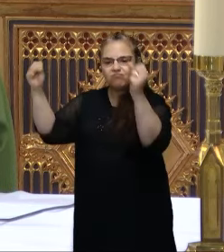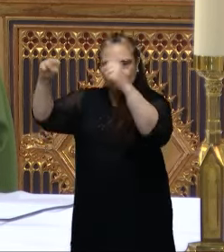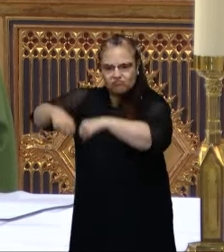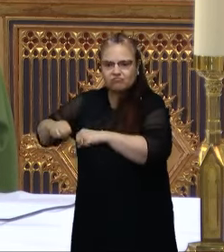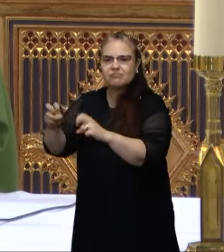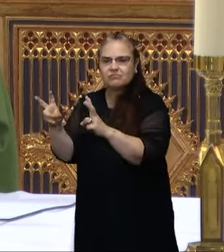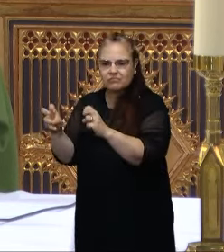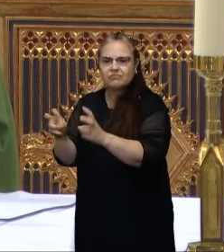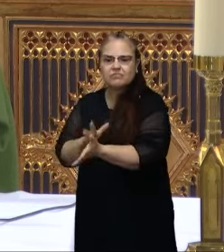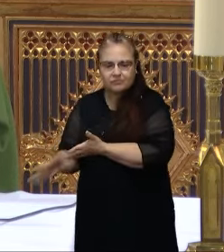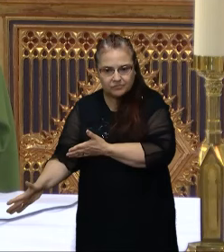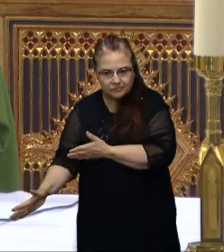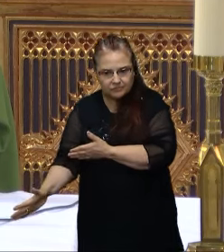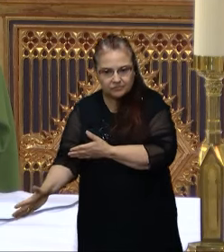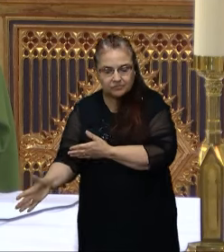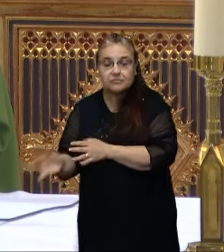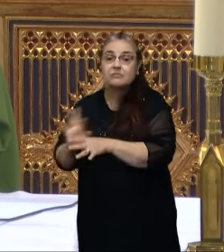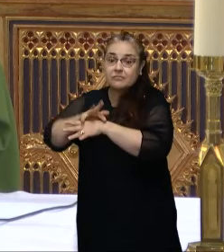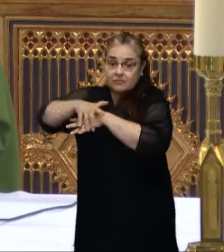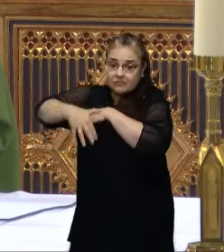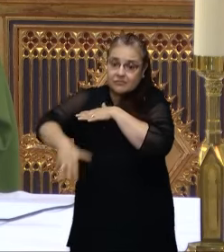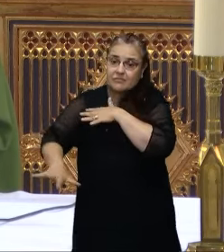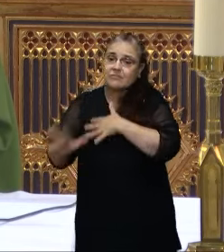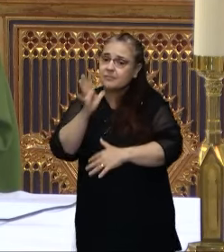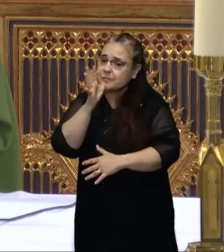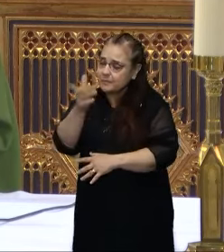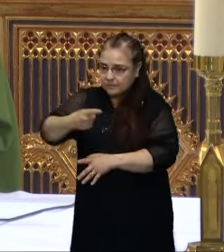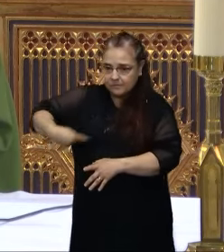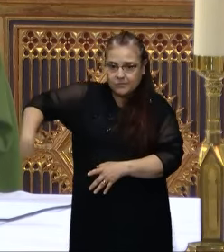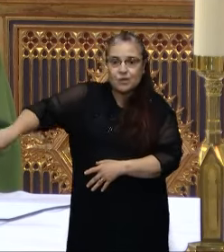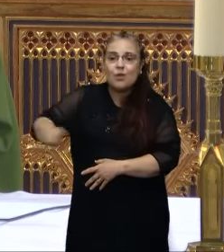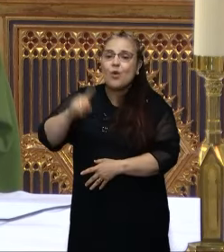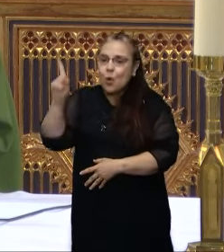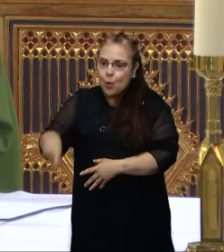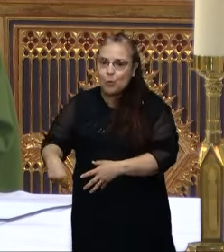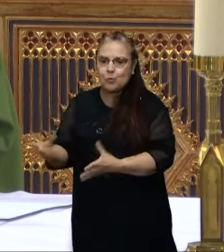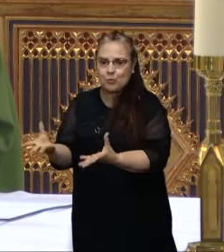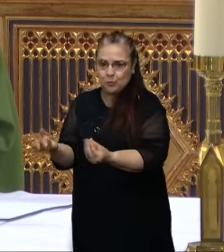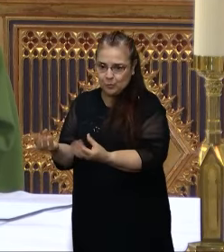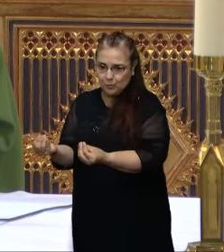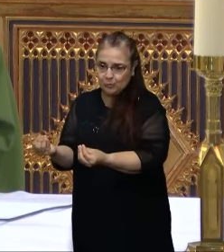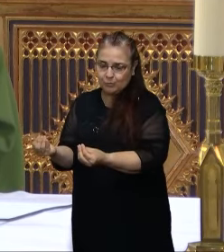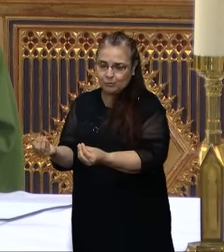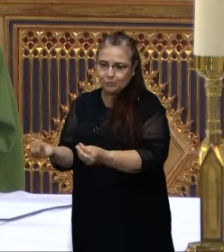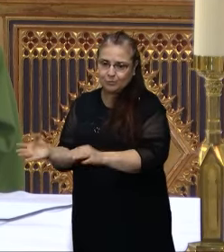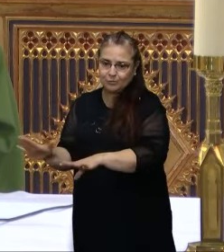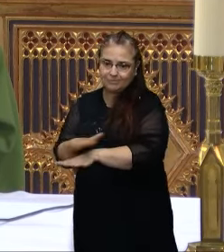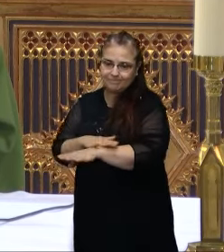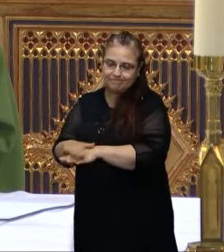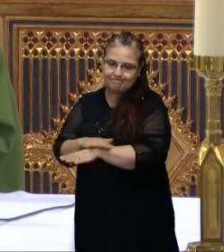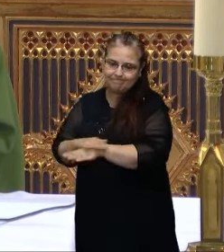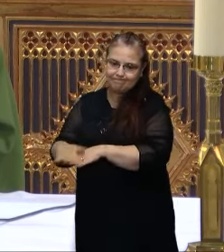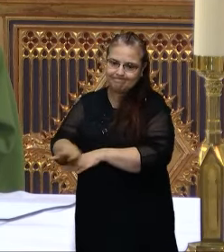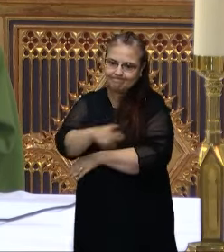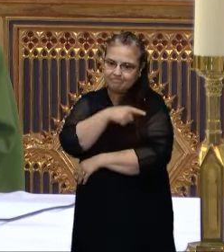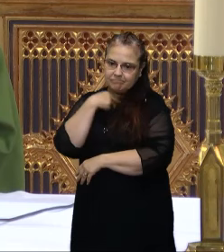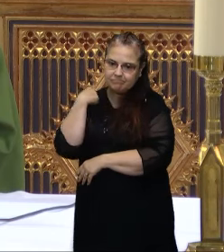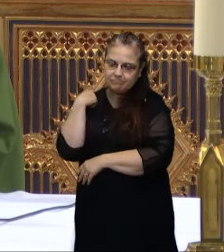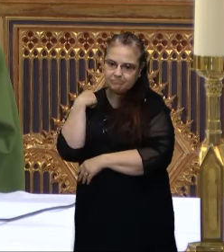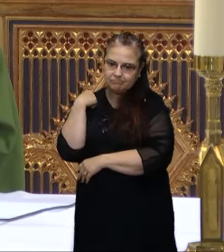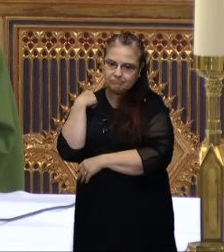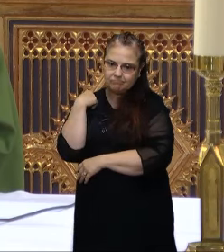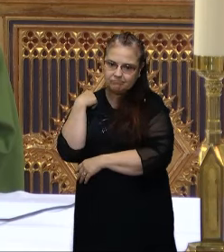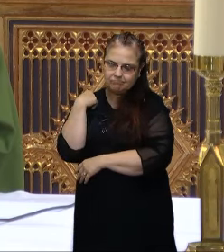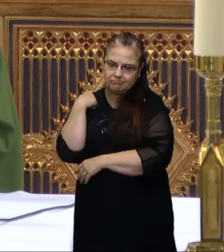de la alianza nueva y eterna, que será derramada por vosotros y por muchos para el perdón de